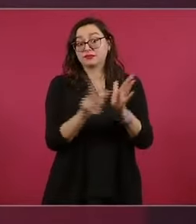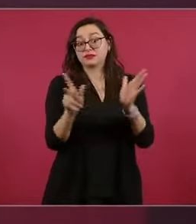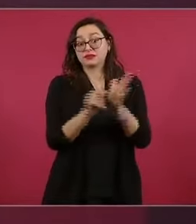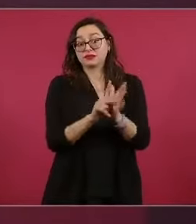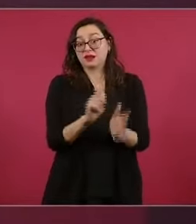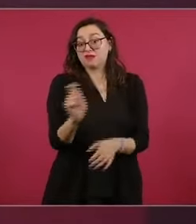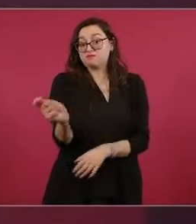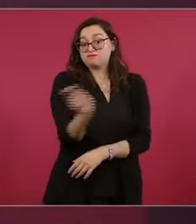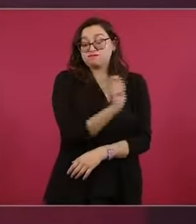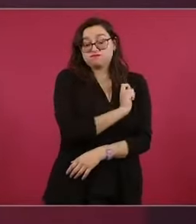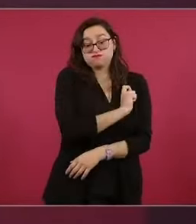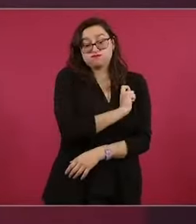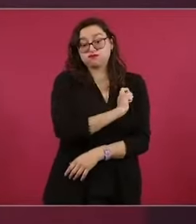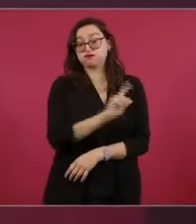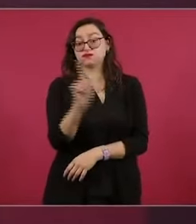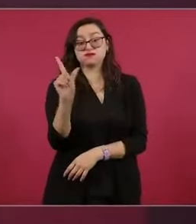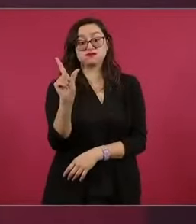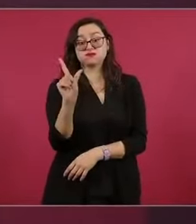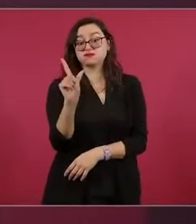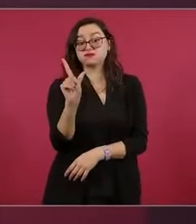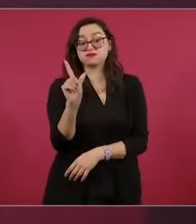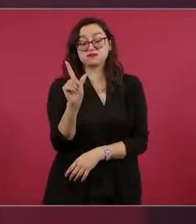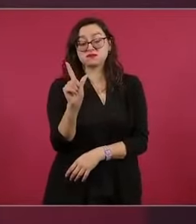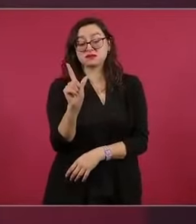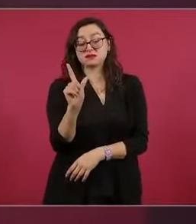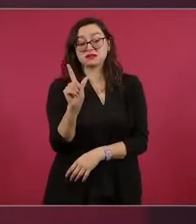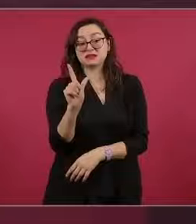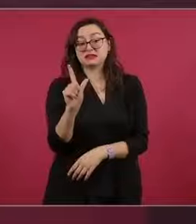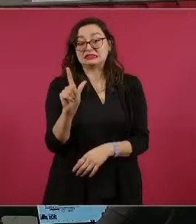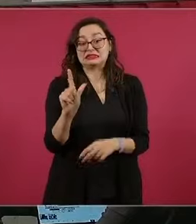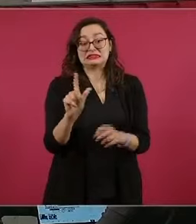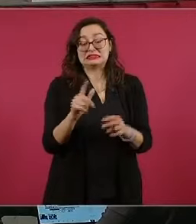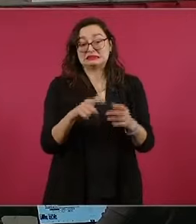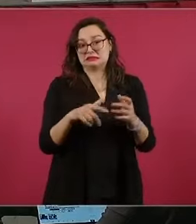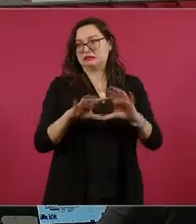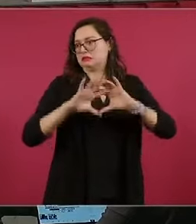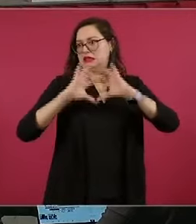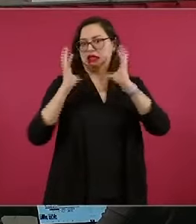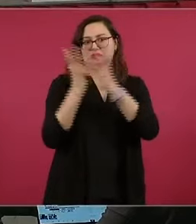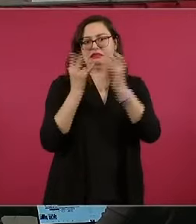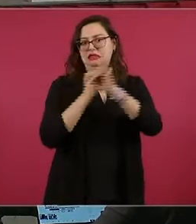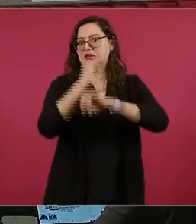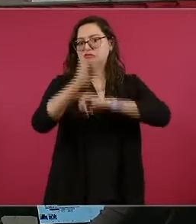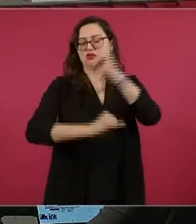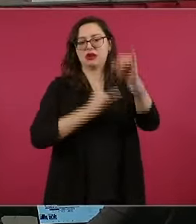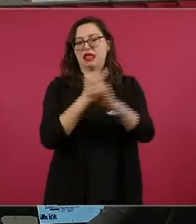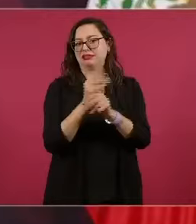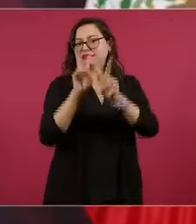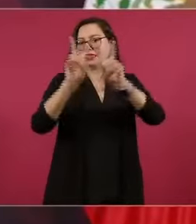más famoso de las finanzas en el mundo.